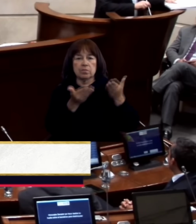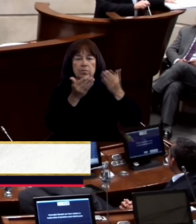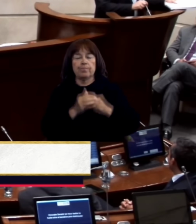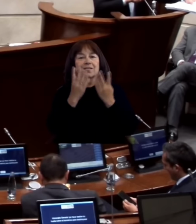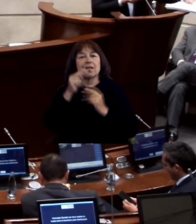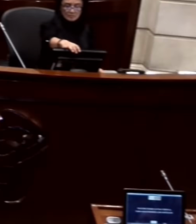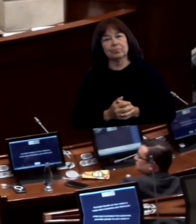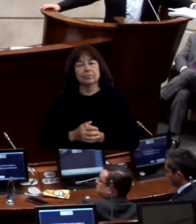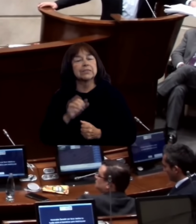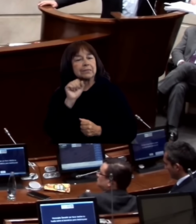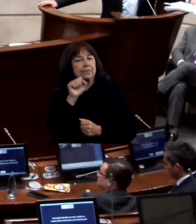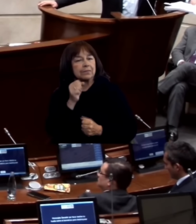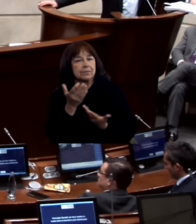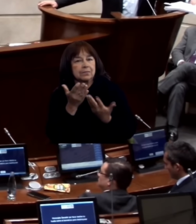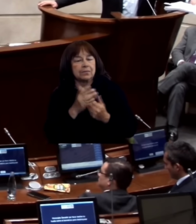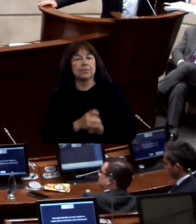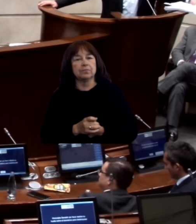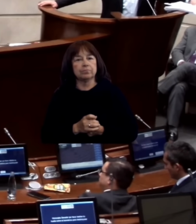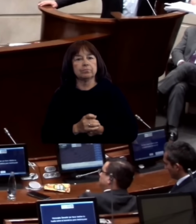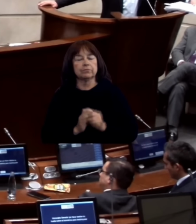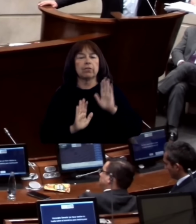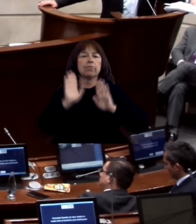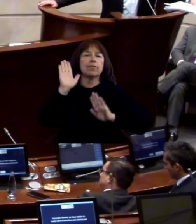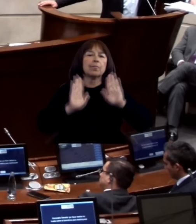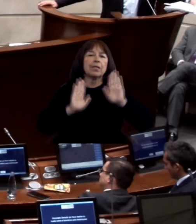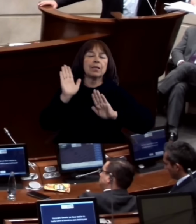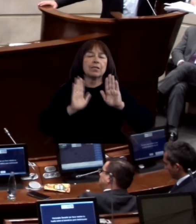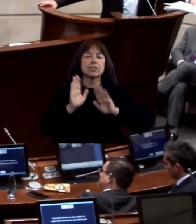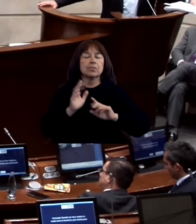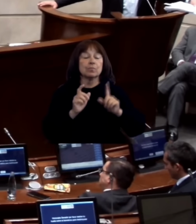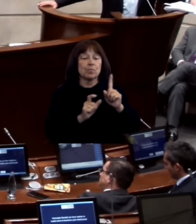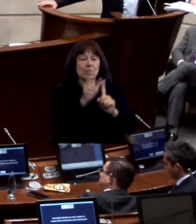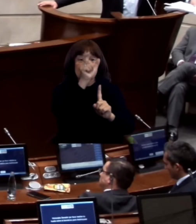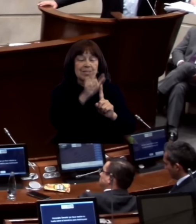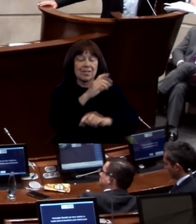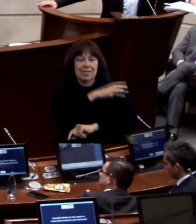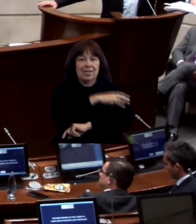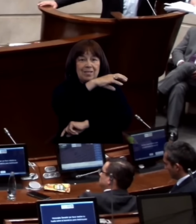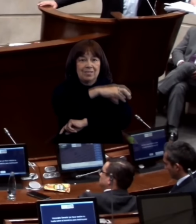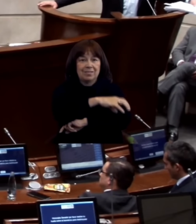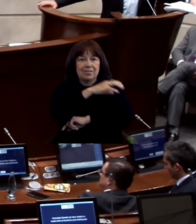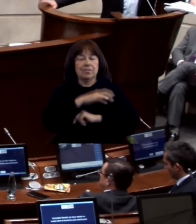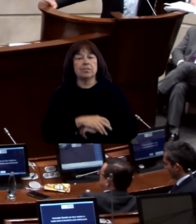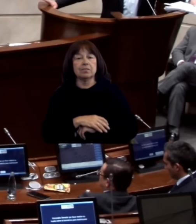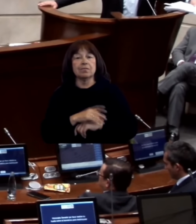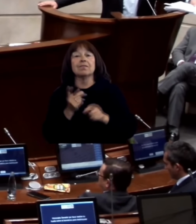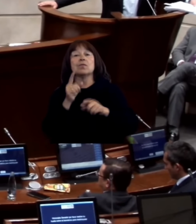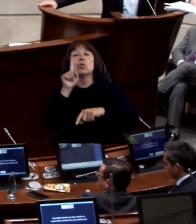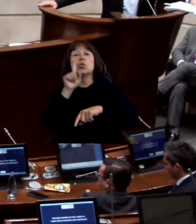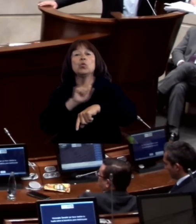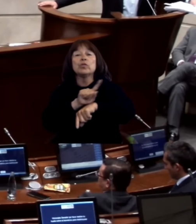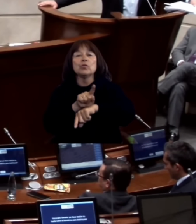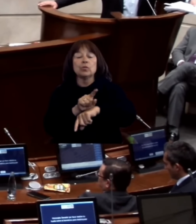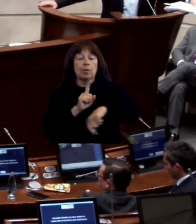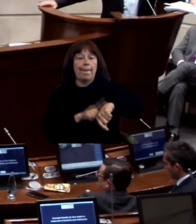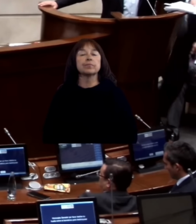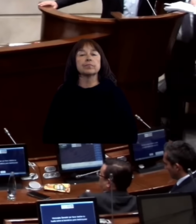establecidos. Para una interpelación, canciller, también un minuto, es que estamos sobre el